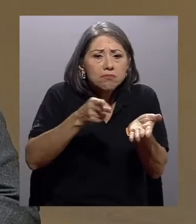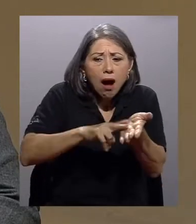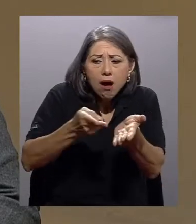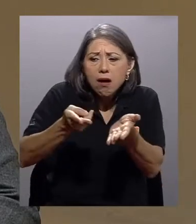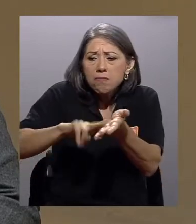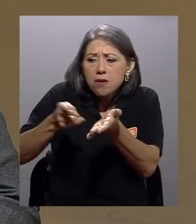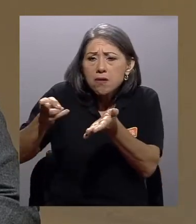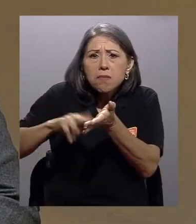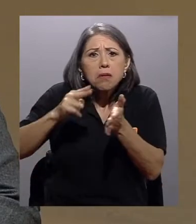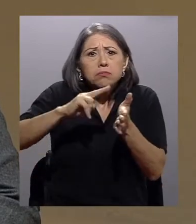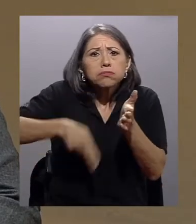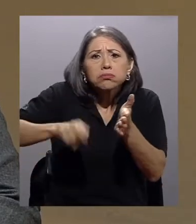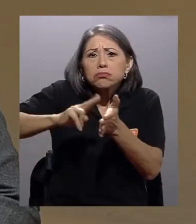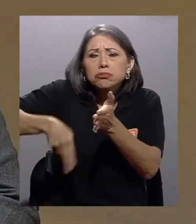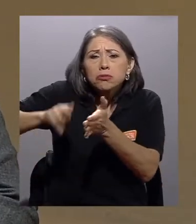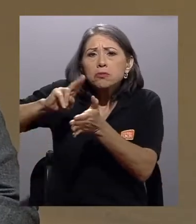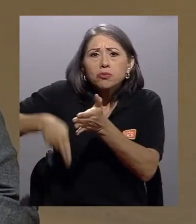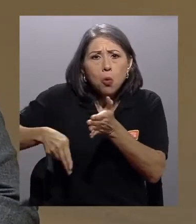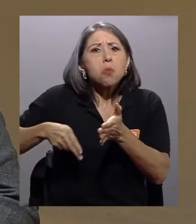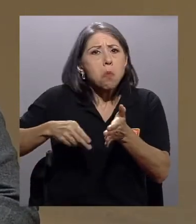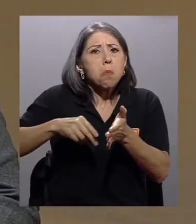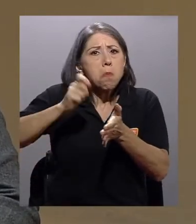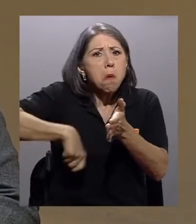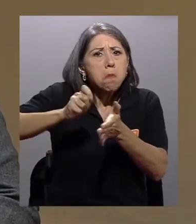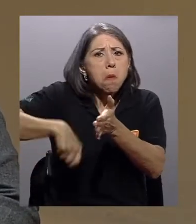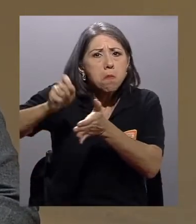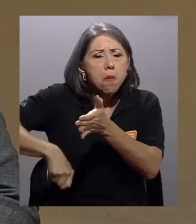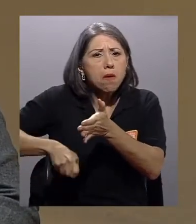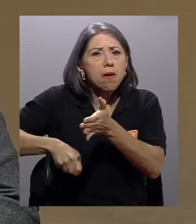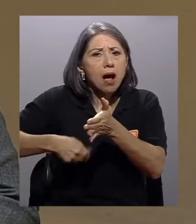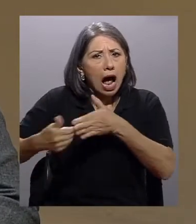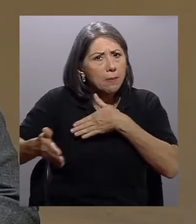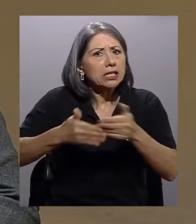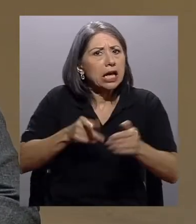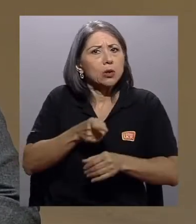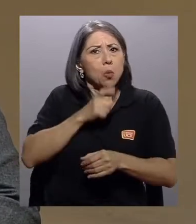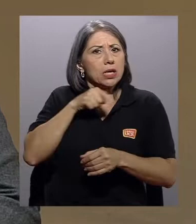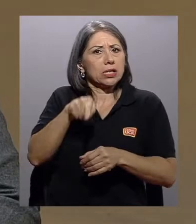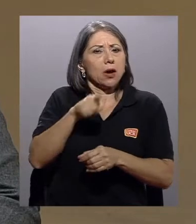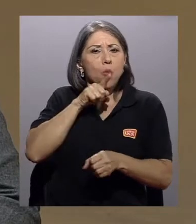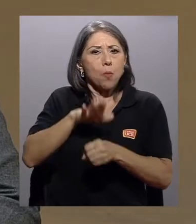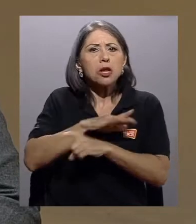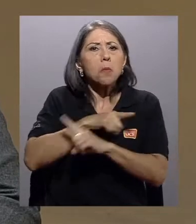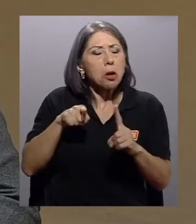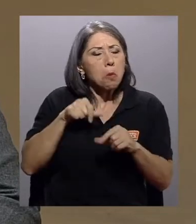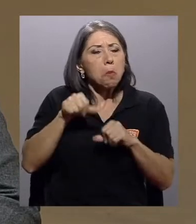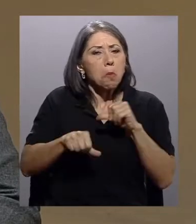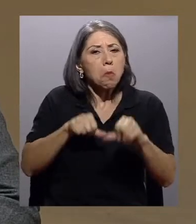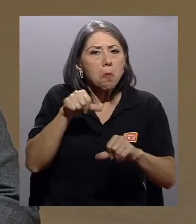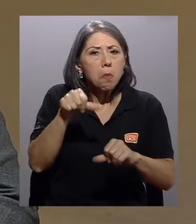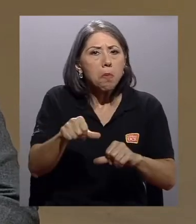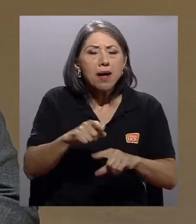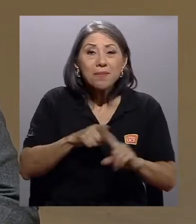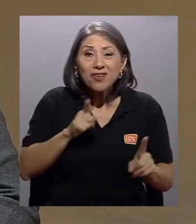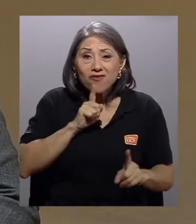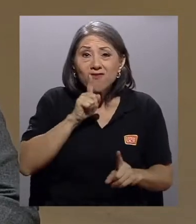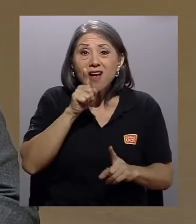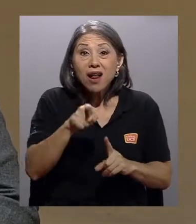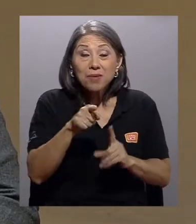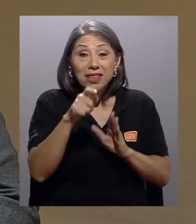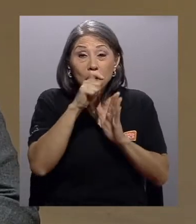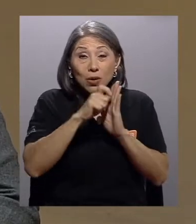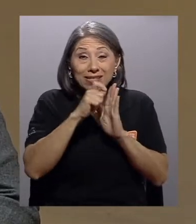instrumentos internacionales, a pesar de que cuesta cumplirlos, siempre sigue siendo una lucha, pero realmente tendría que